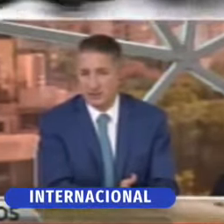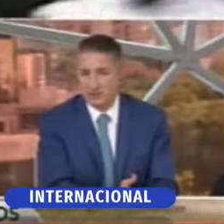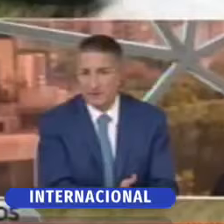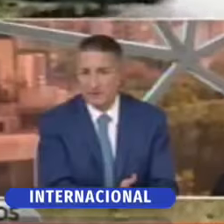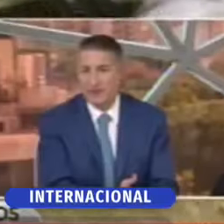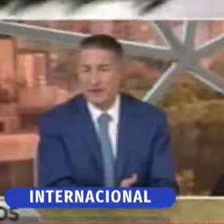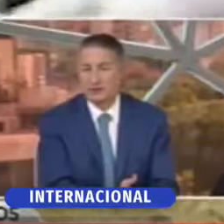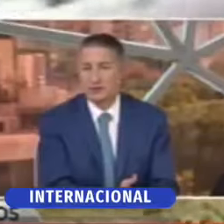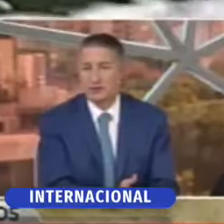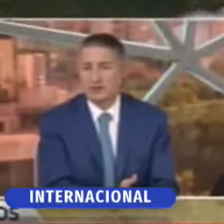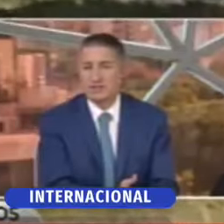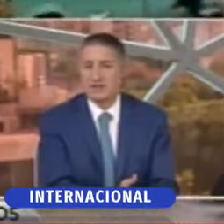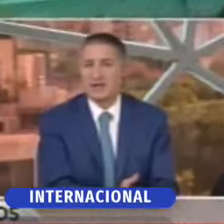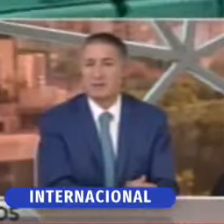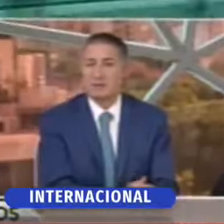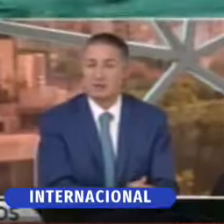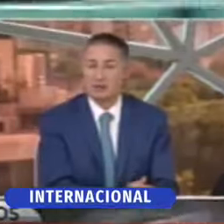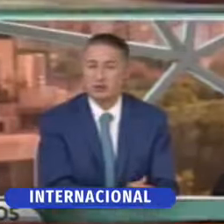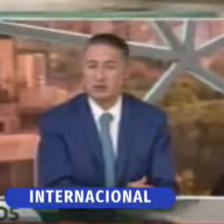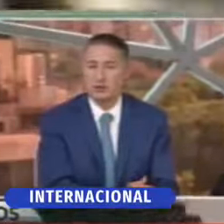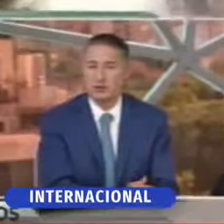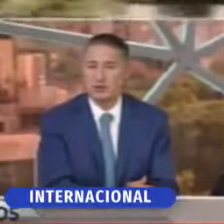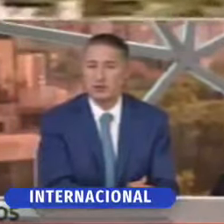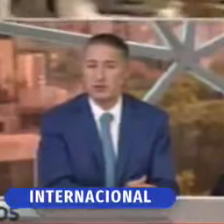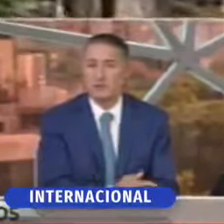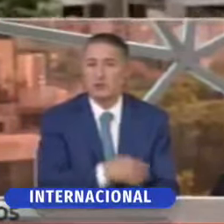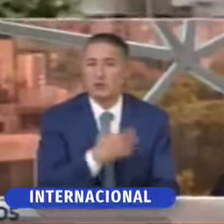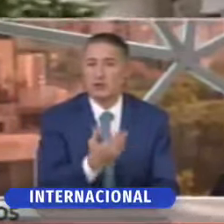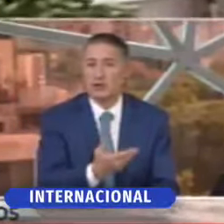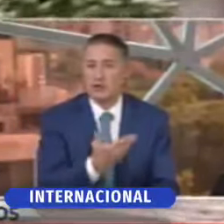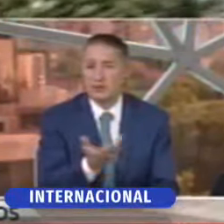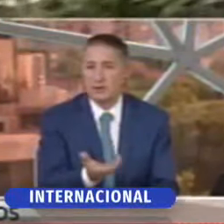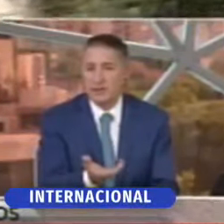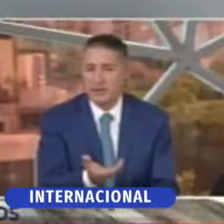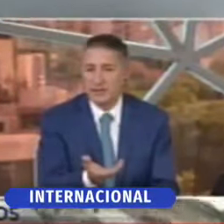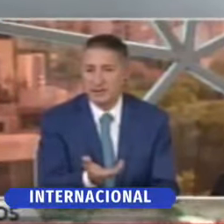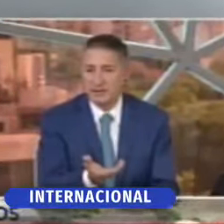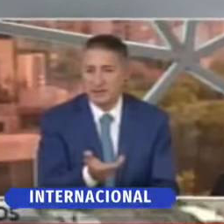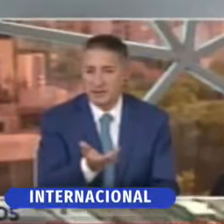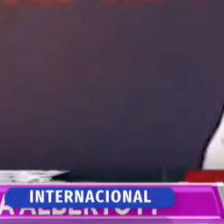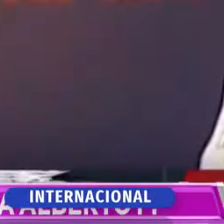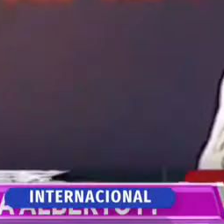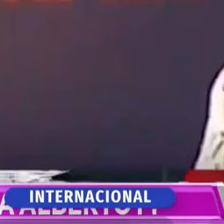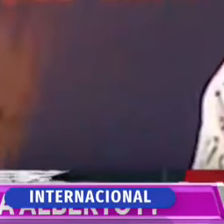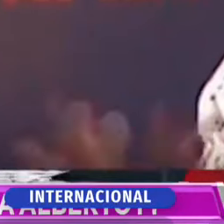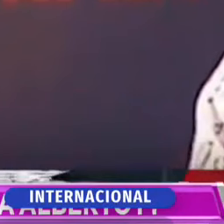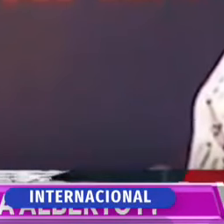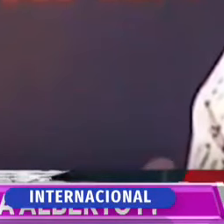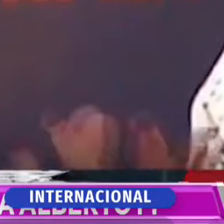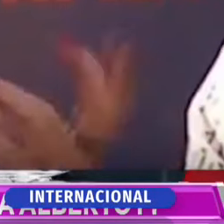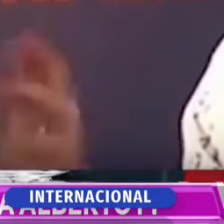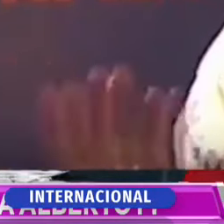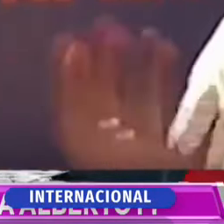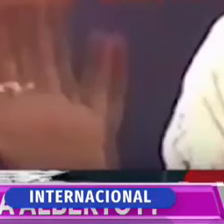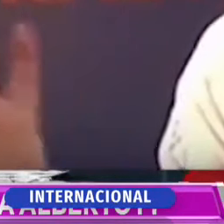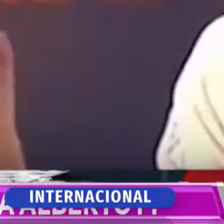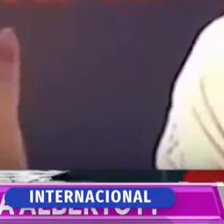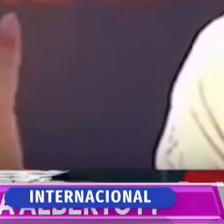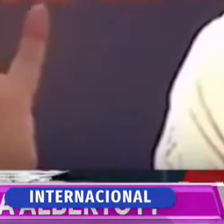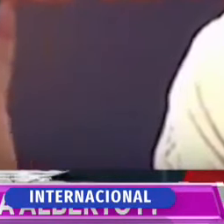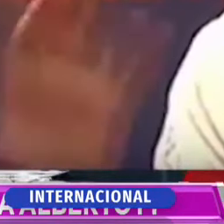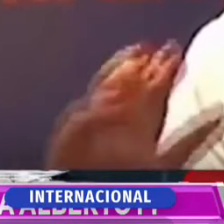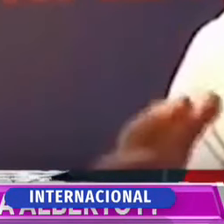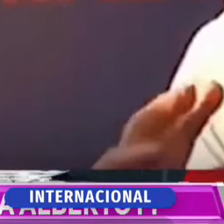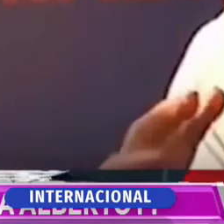durante su gobierno y aparte de esto también se dio uno de los pronunciamientos quizás el más polémico por parte de